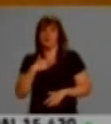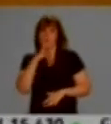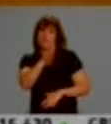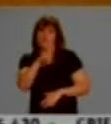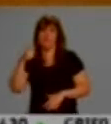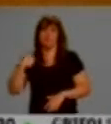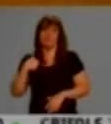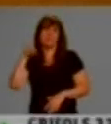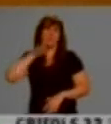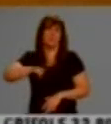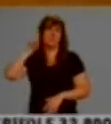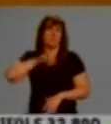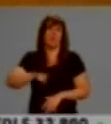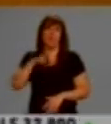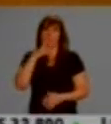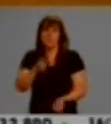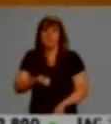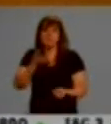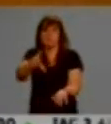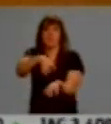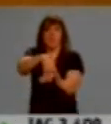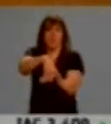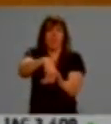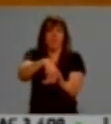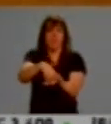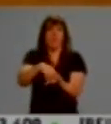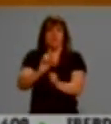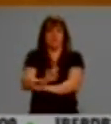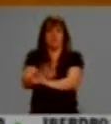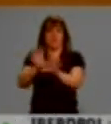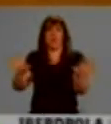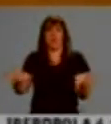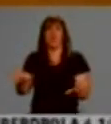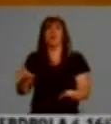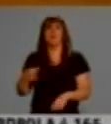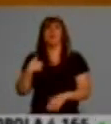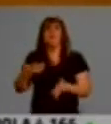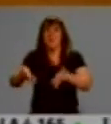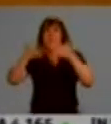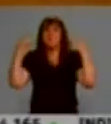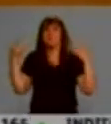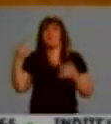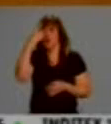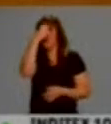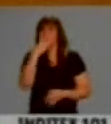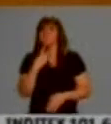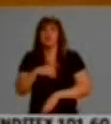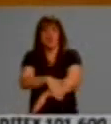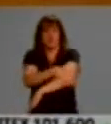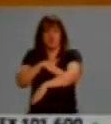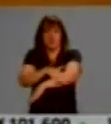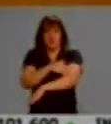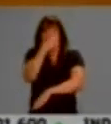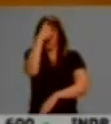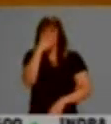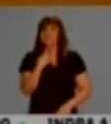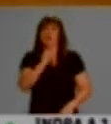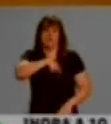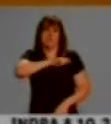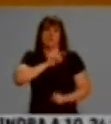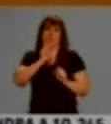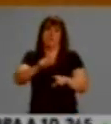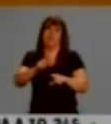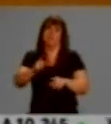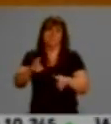despejar todas las dudas, de limpiar la imagen del Gobierno, de limpiar la imagen de España, que es lo que más nos